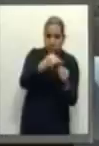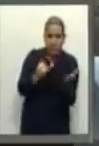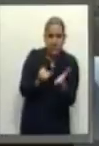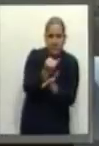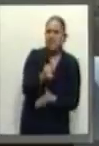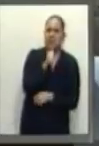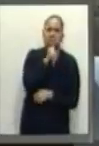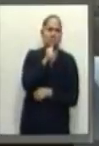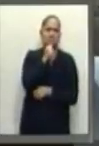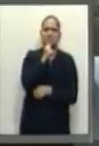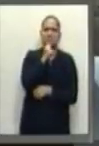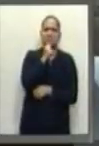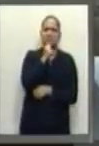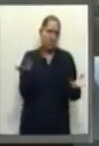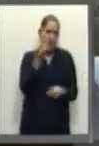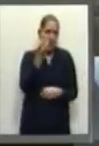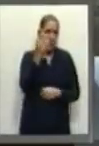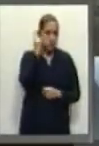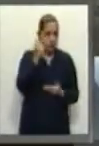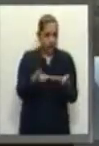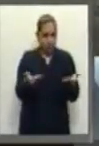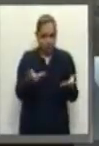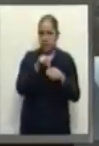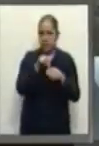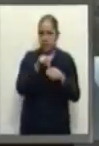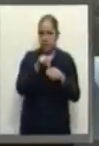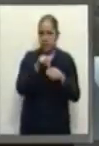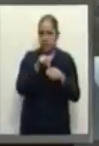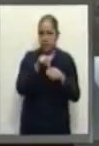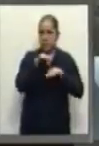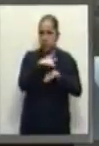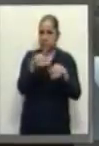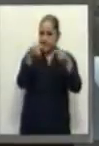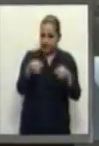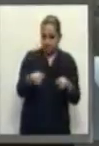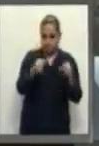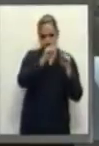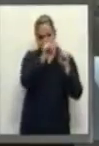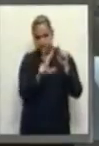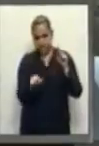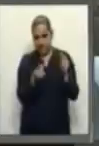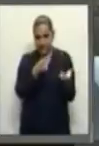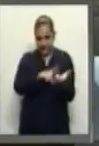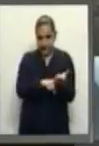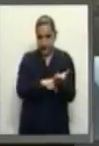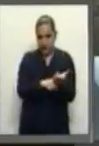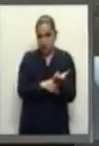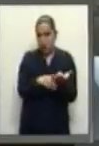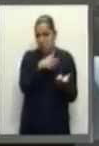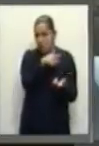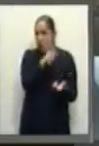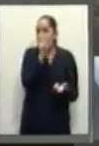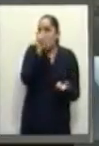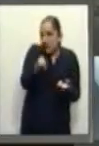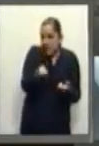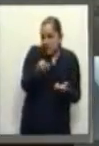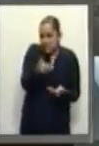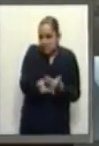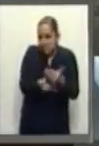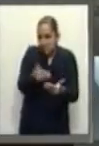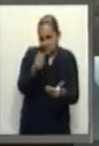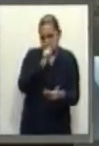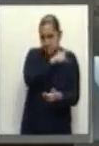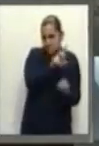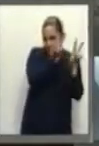proceso legislativo de la ley de seguridad interior o lo bajo ese concepto lo que llega a arrojarse